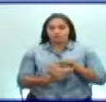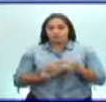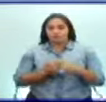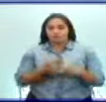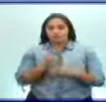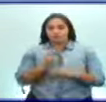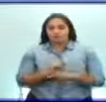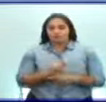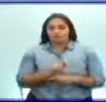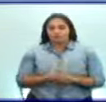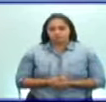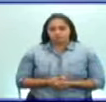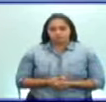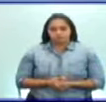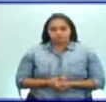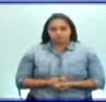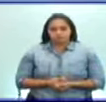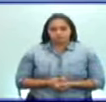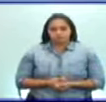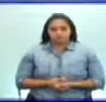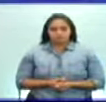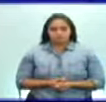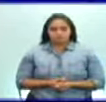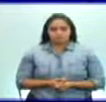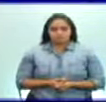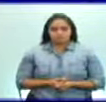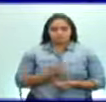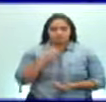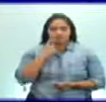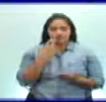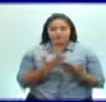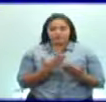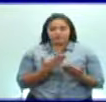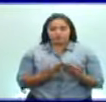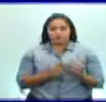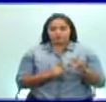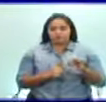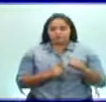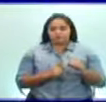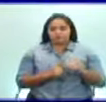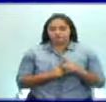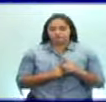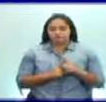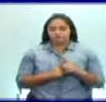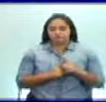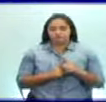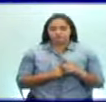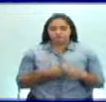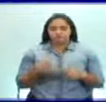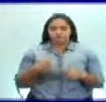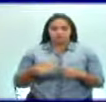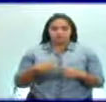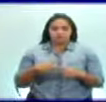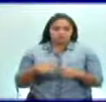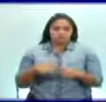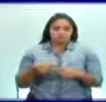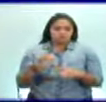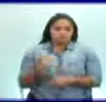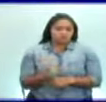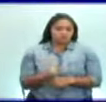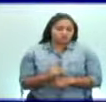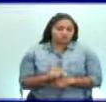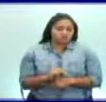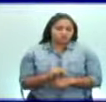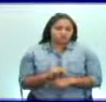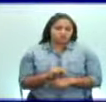Ya, en este caso, les propongo como estudio individual varios ejercicios y como